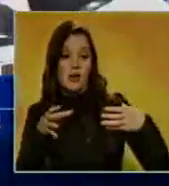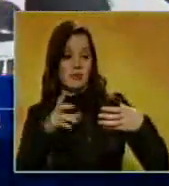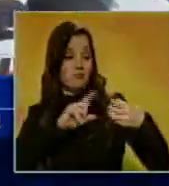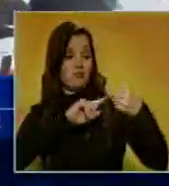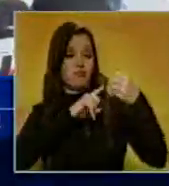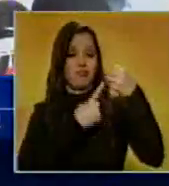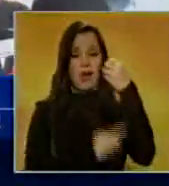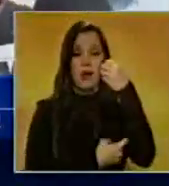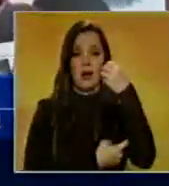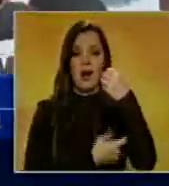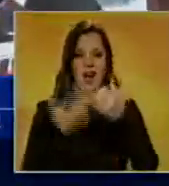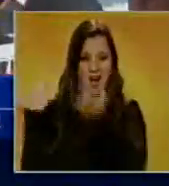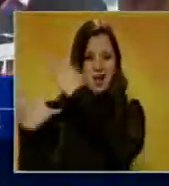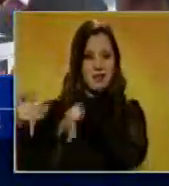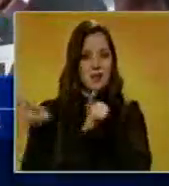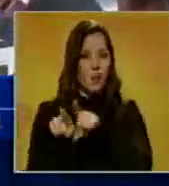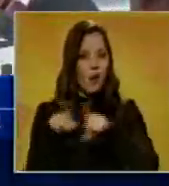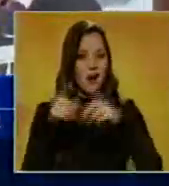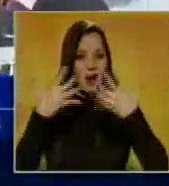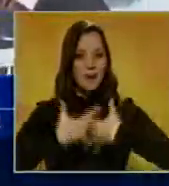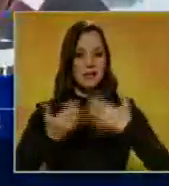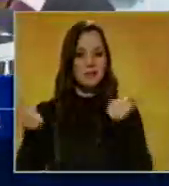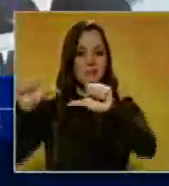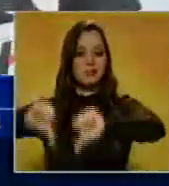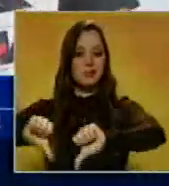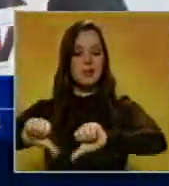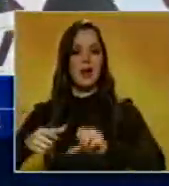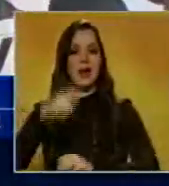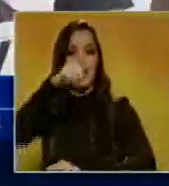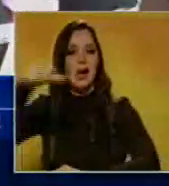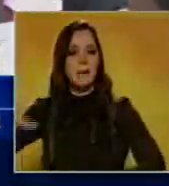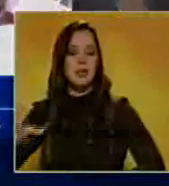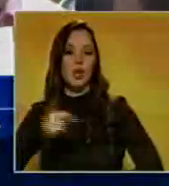la tradicional agroindustria que quebraron a los productores, que